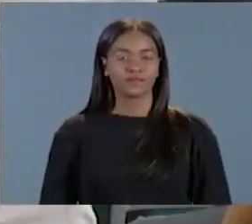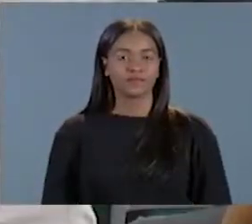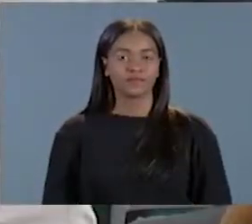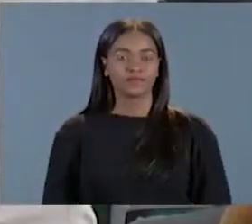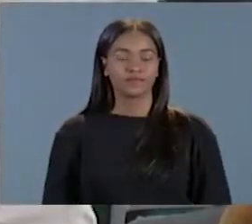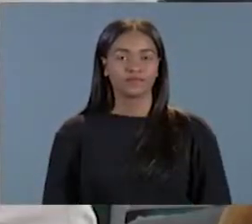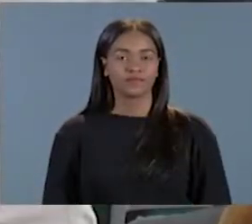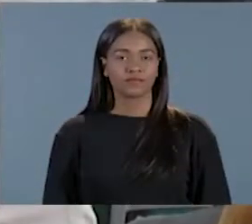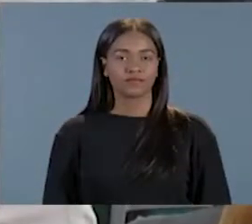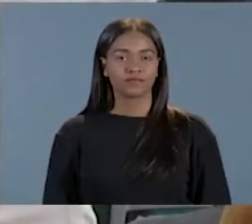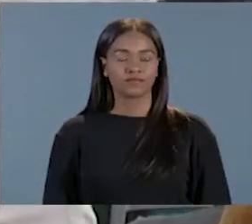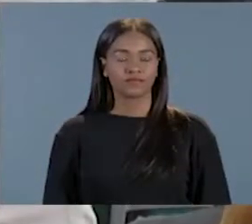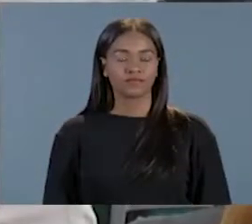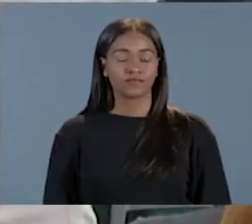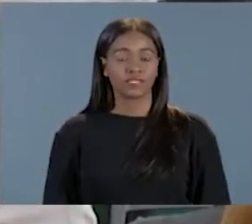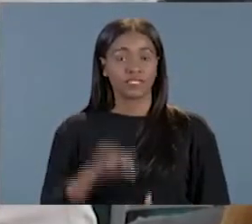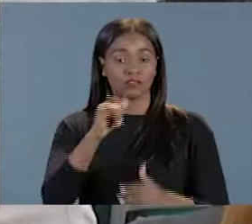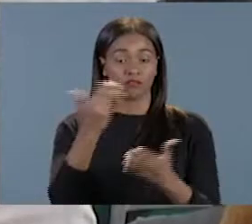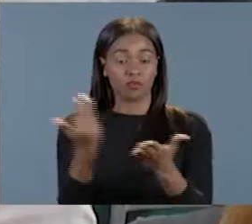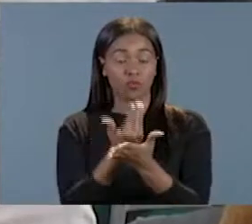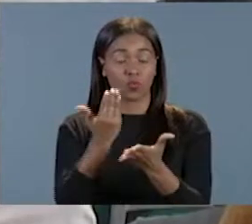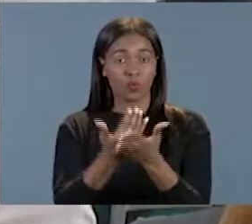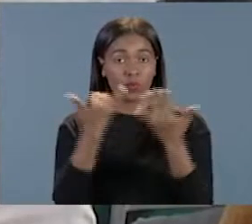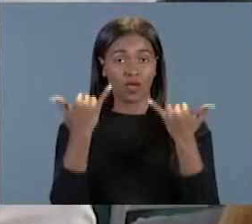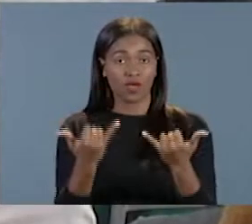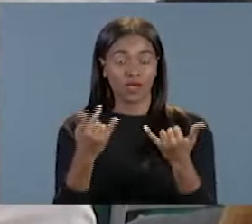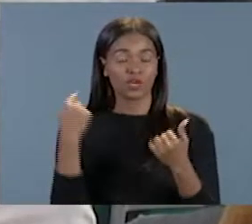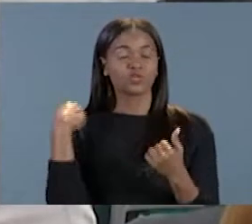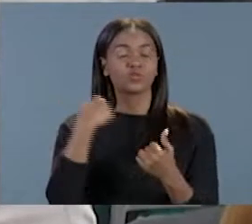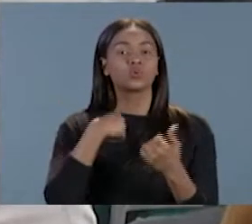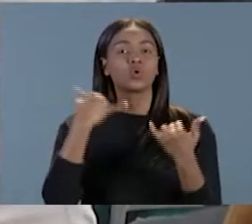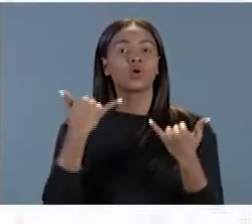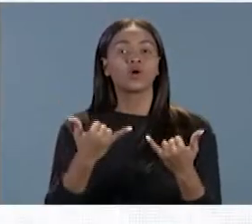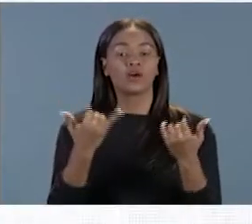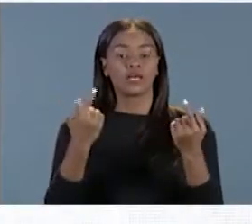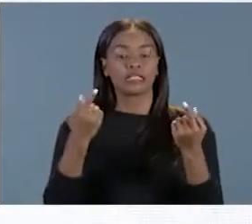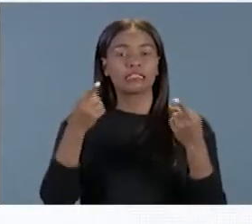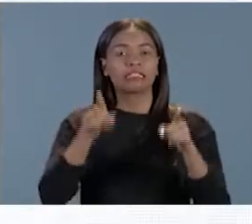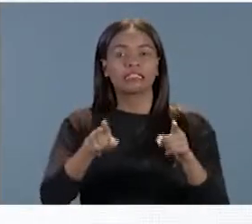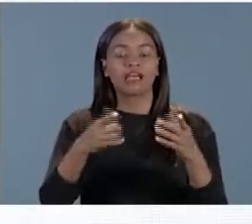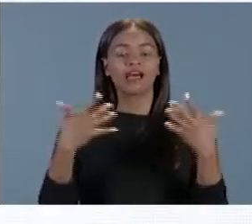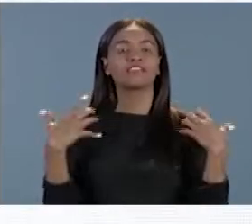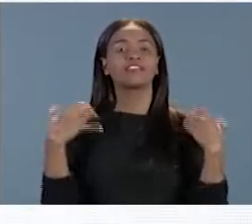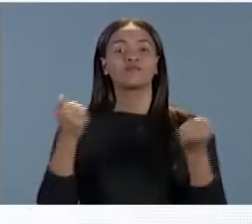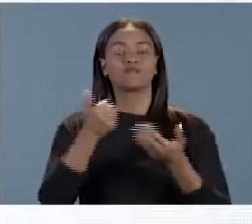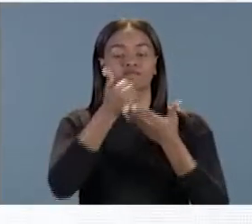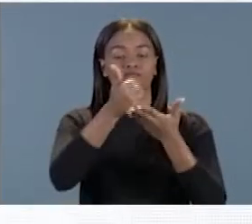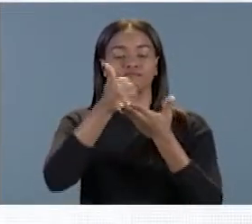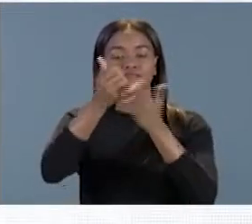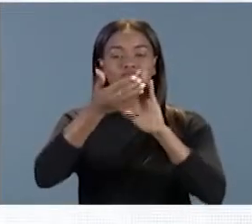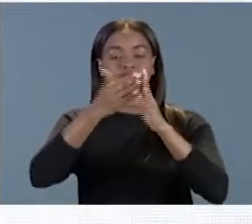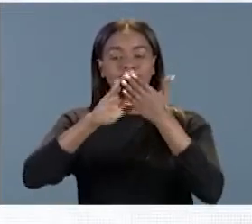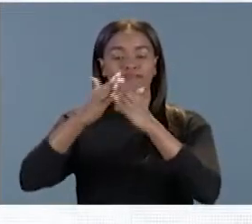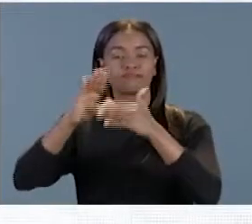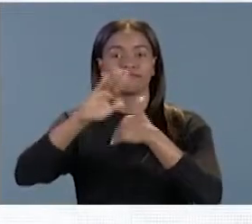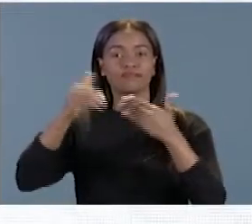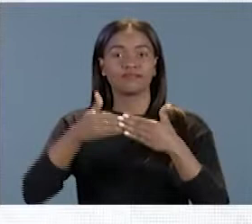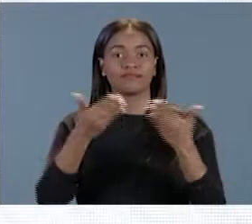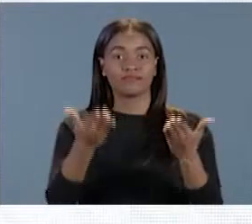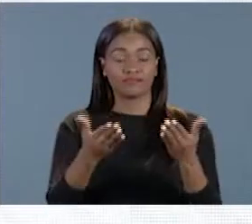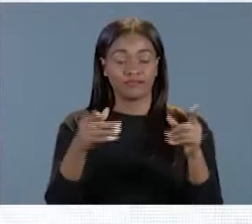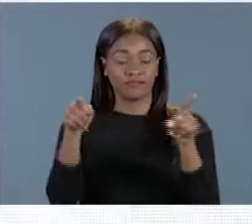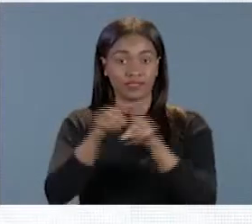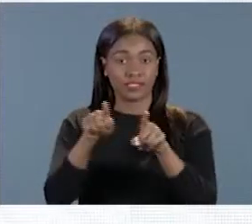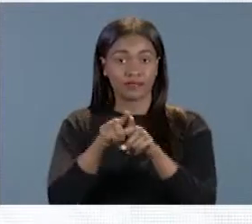su remodelación y modernización, no solo estamos aportando a la salud de toda la comunidad de vecinos,